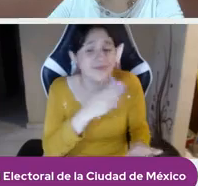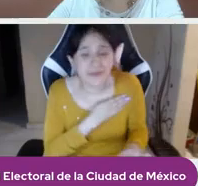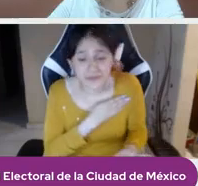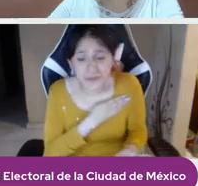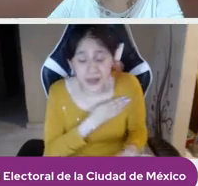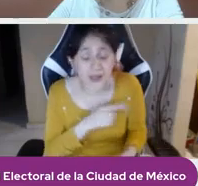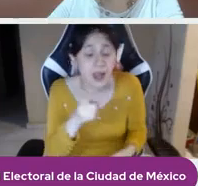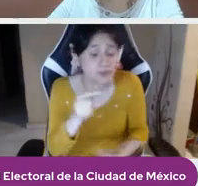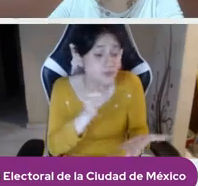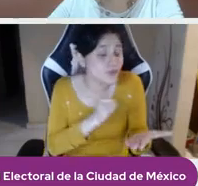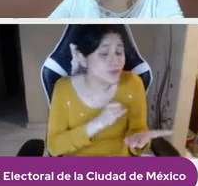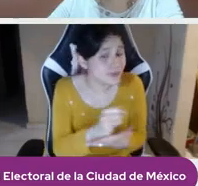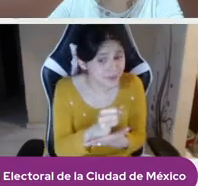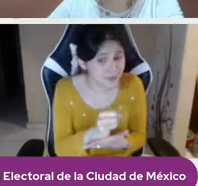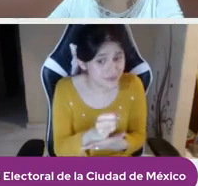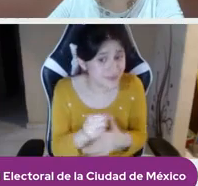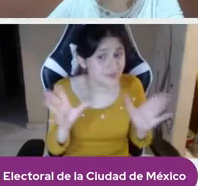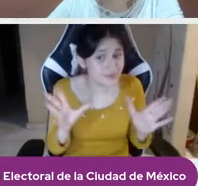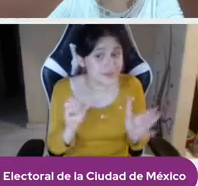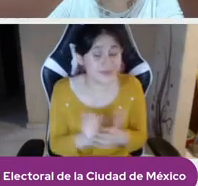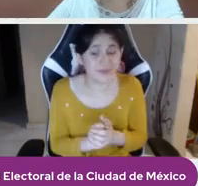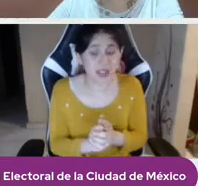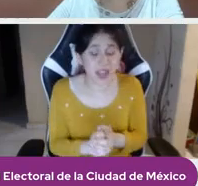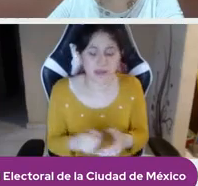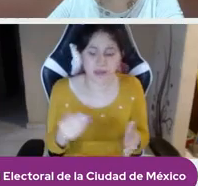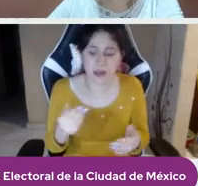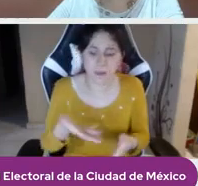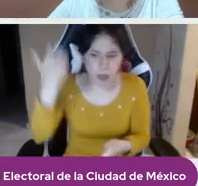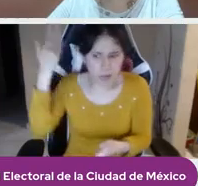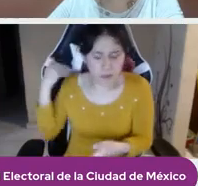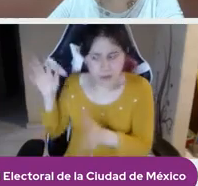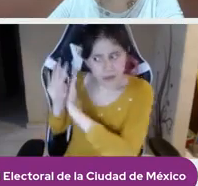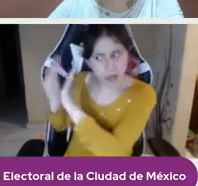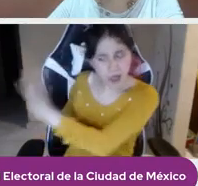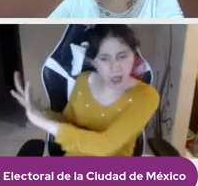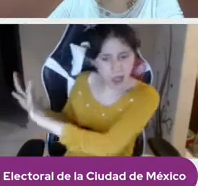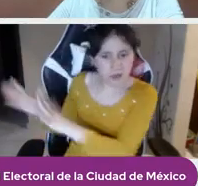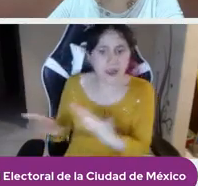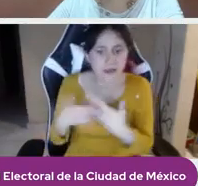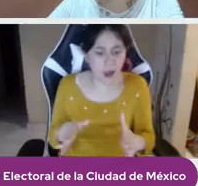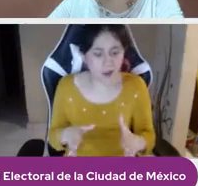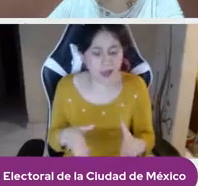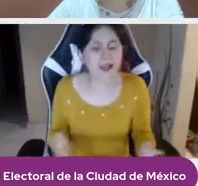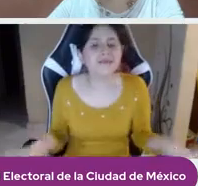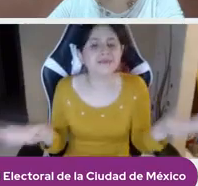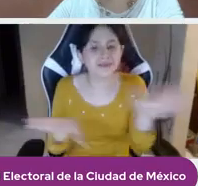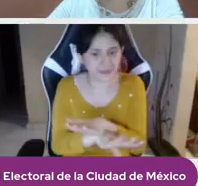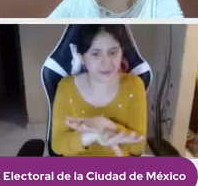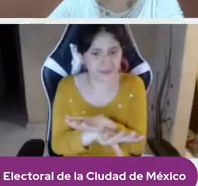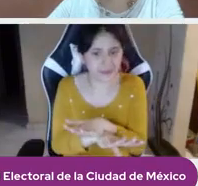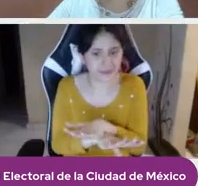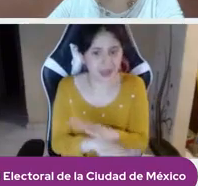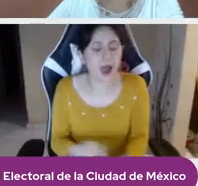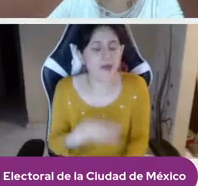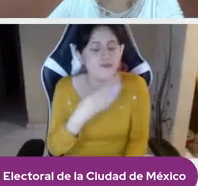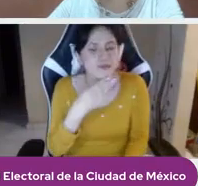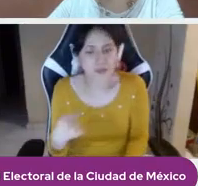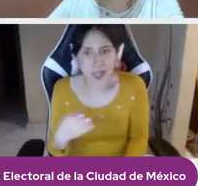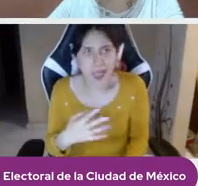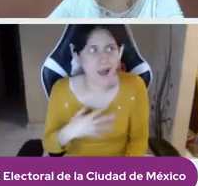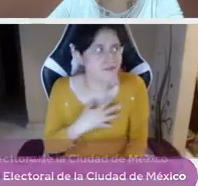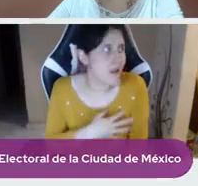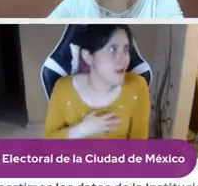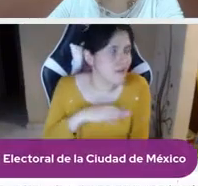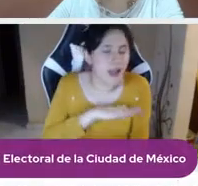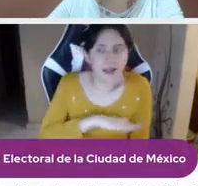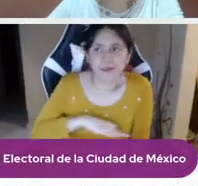decidas, corto estas cosas del pasado y a partir de ahora empiezo a vivir como quiero vivir bien, contenta, feliz, lo